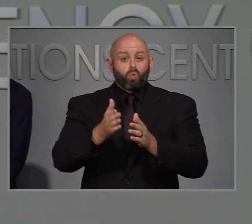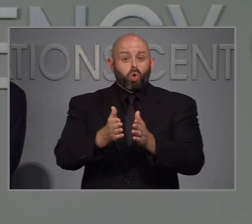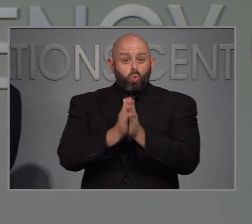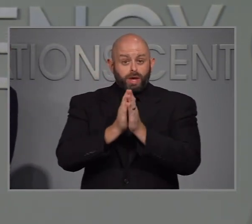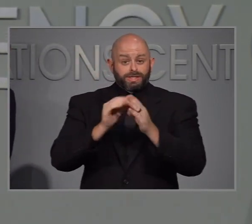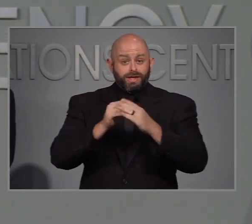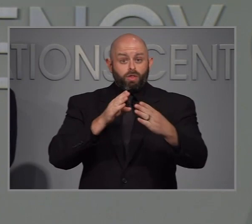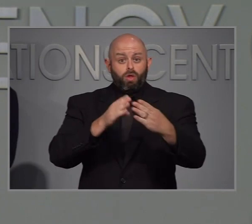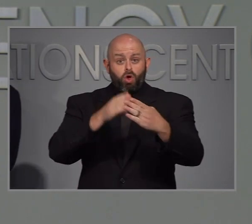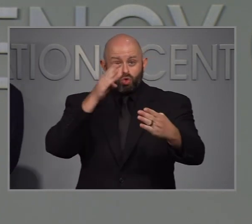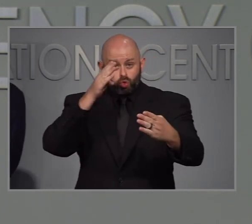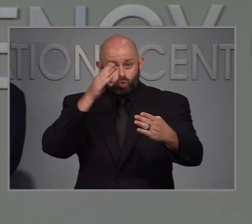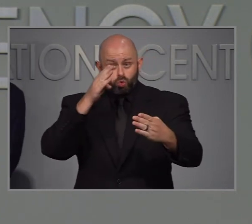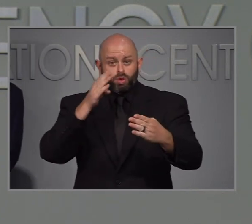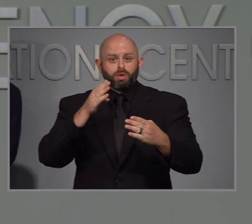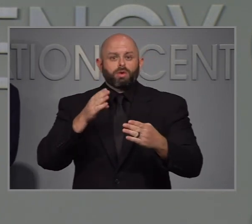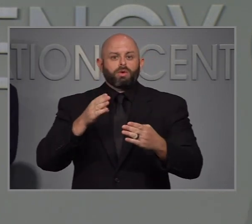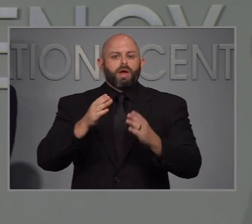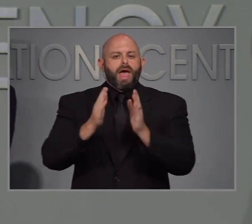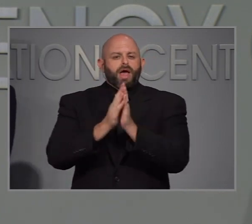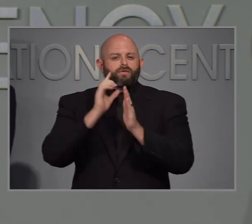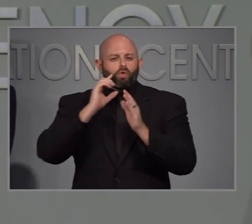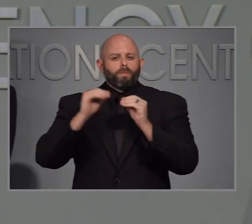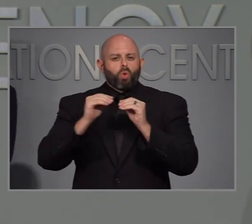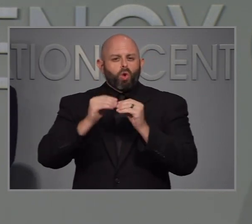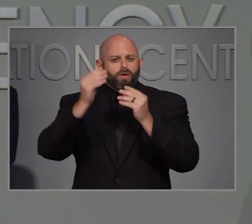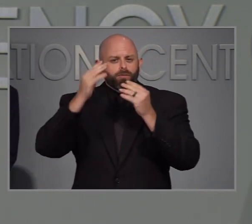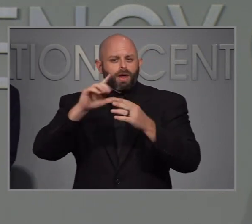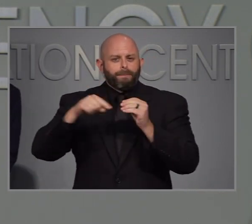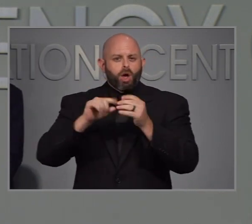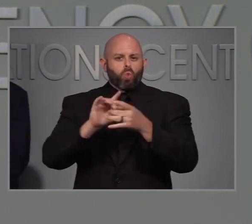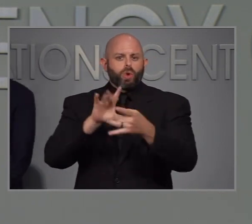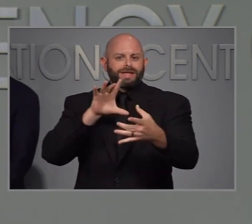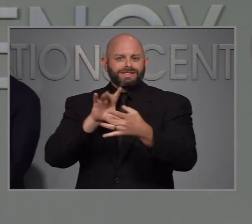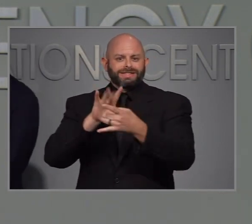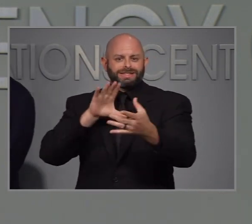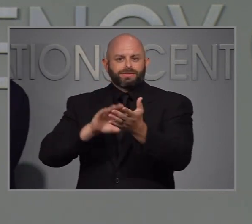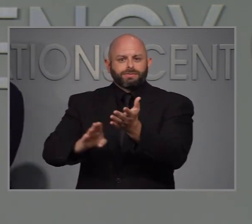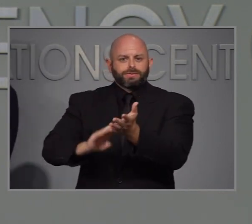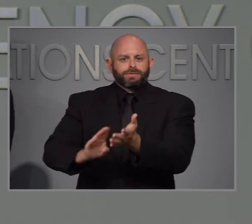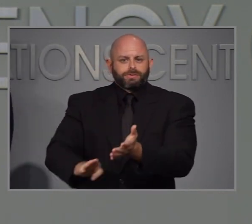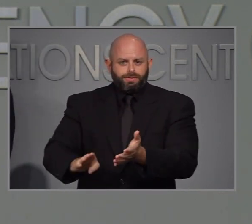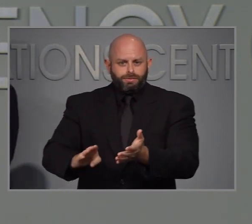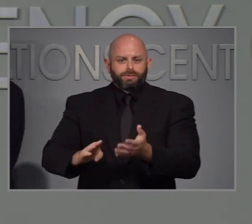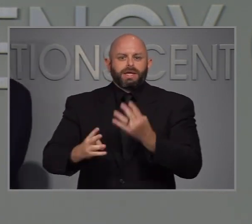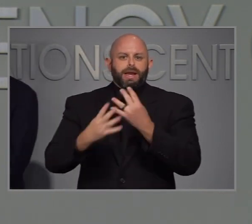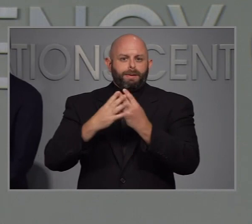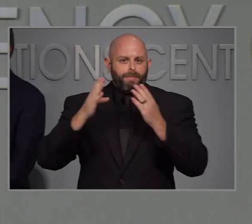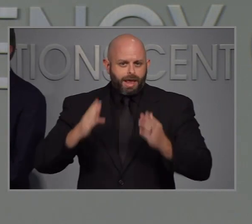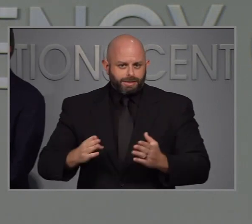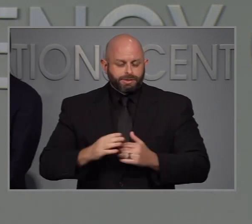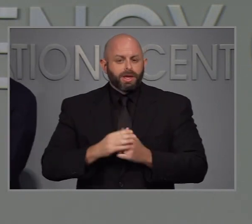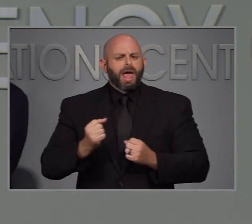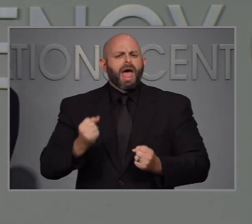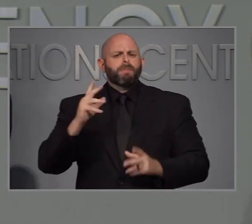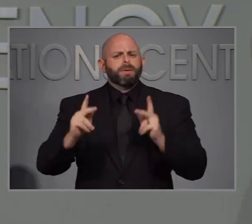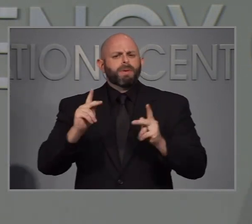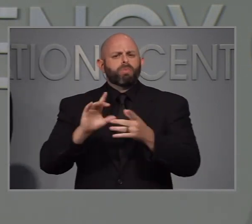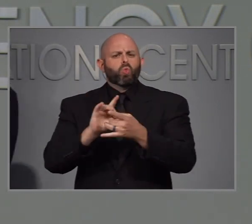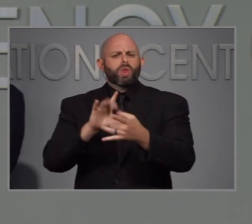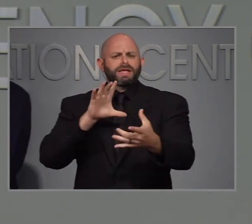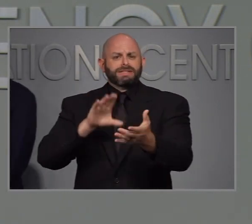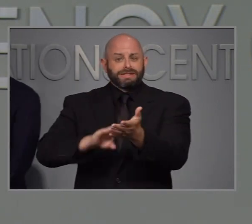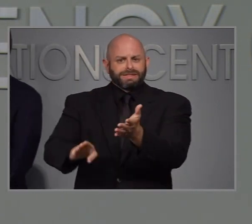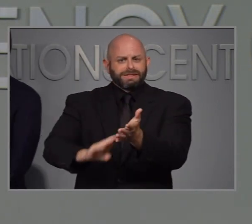quieren reevaluar y también ver los que van a dejar en libertad. ¿Cuántas personas han